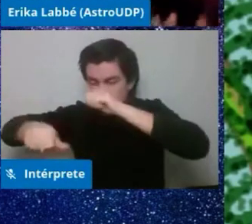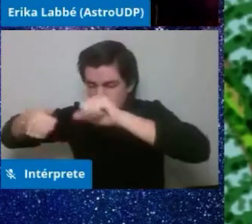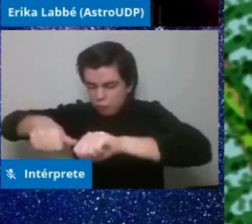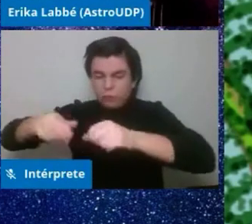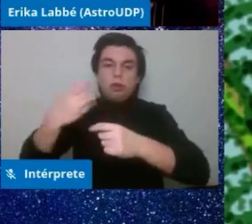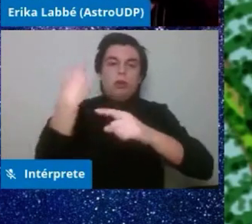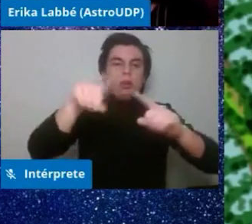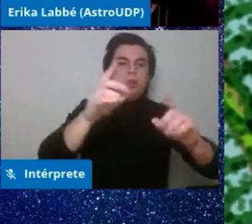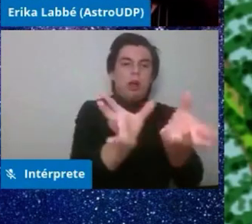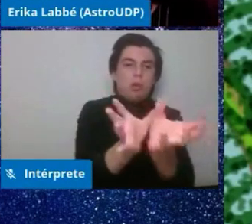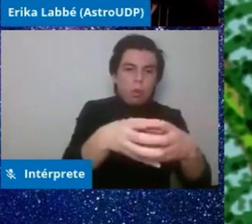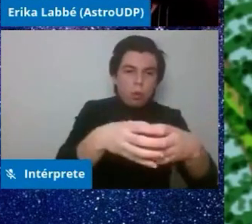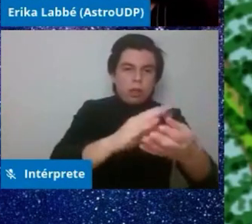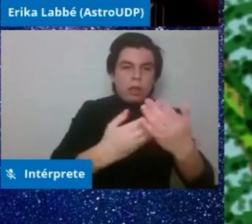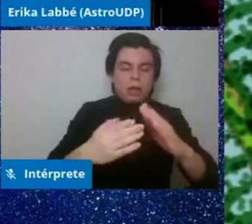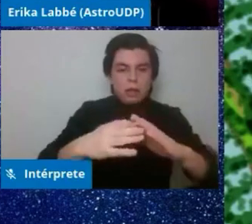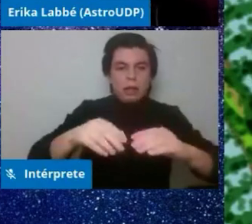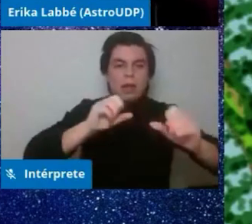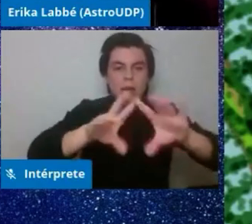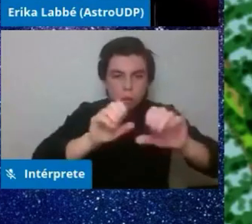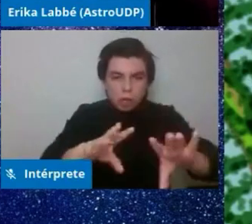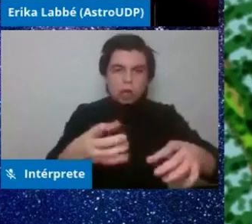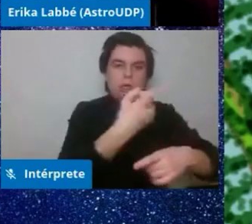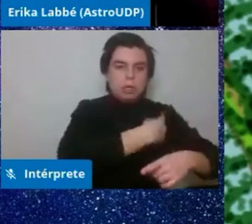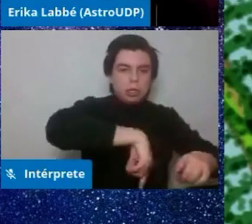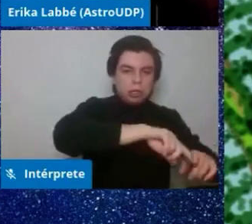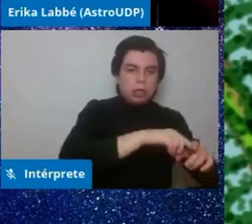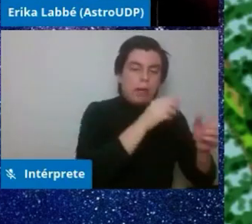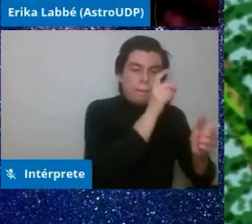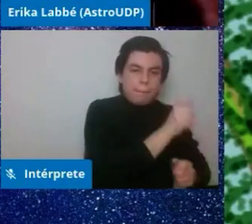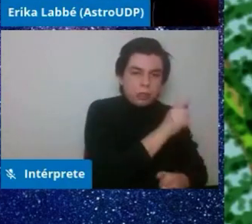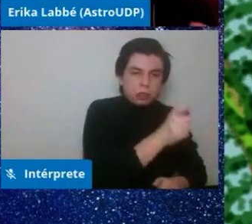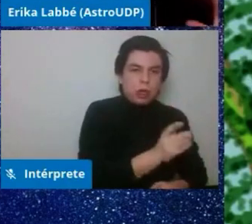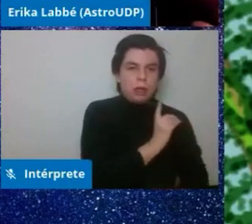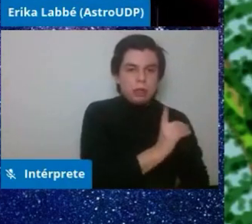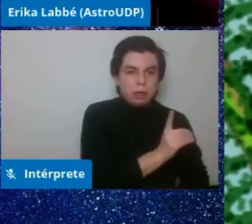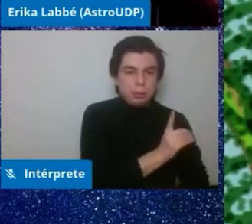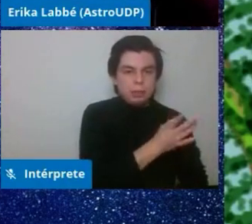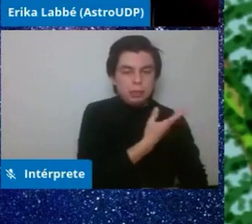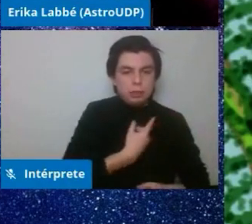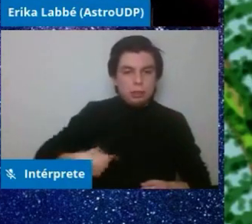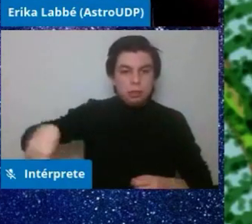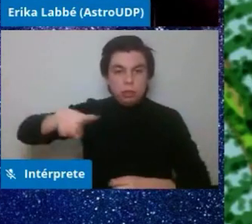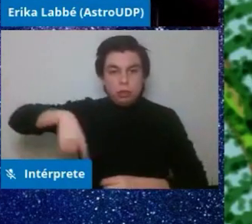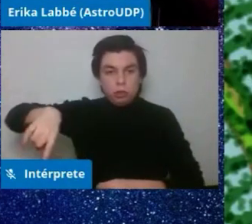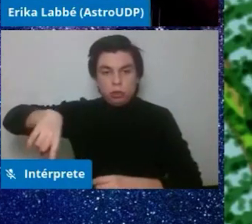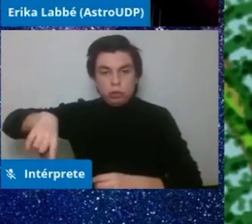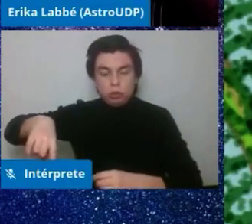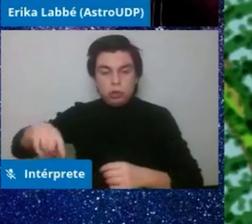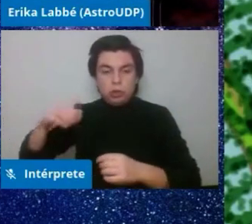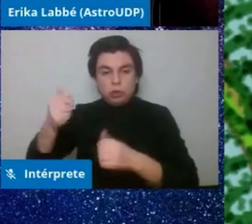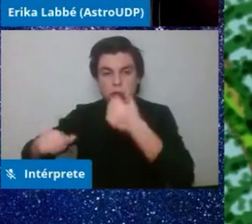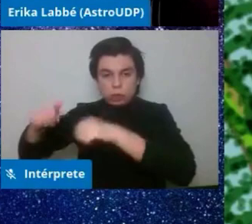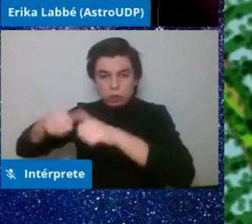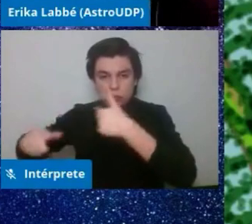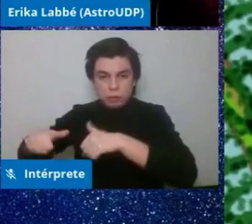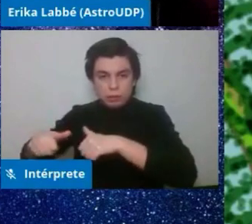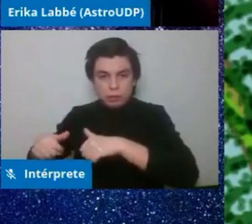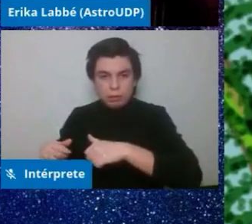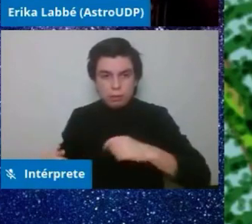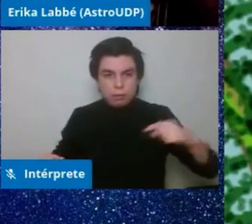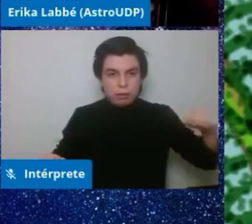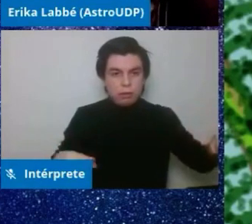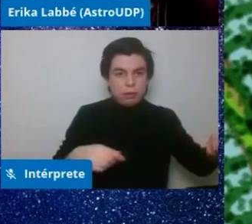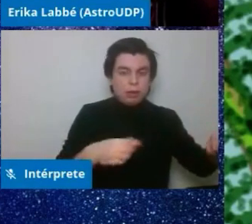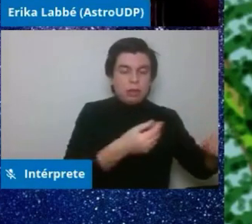otro lado están las personas con discapacidad, y por lo menos entre los científicos y las personas con discapacidad no ha habido mucha comunicación